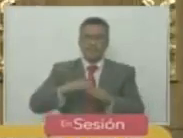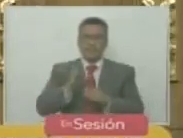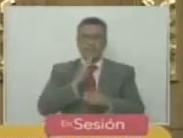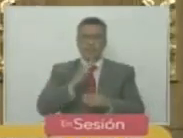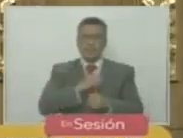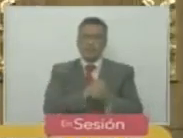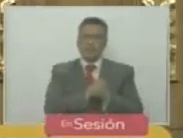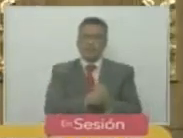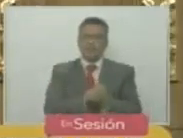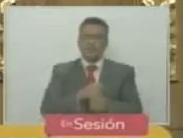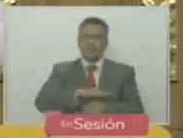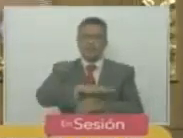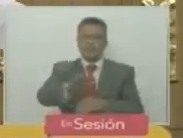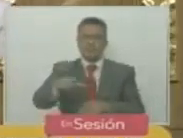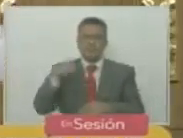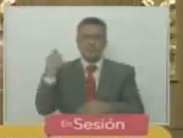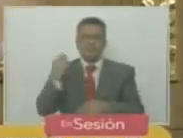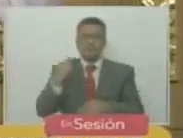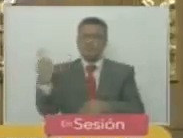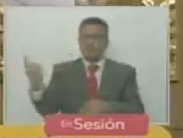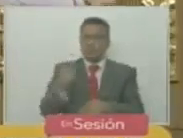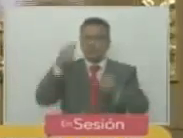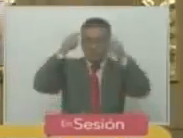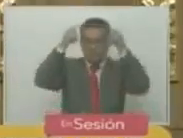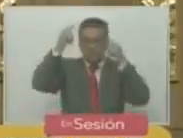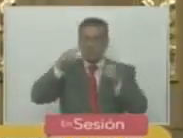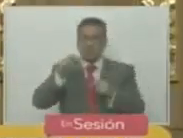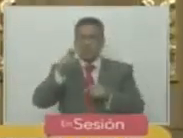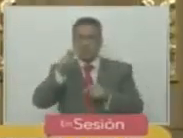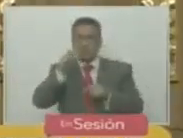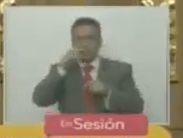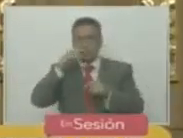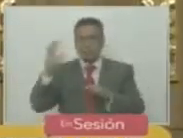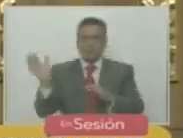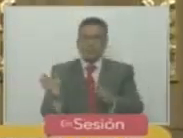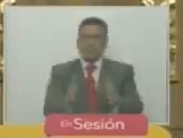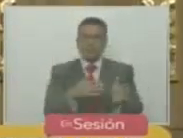querido. Llegó Hugo Chávez con un nuevo aire,